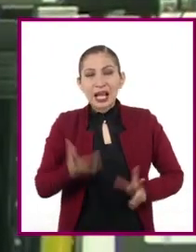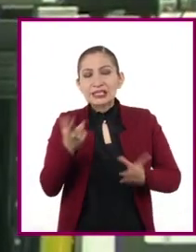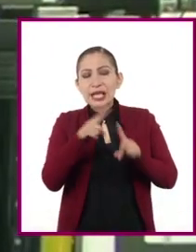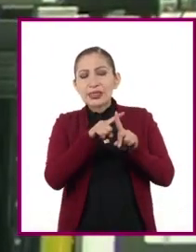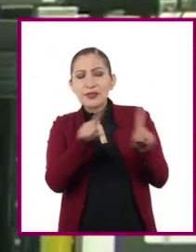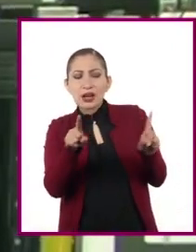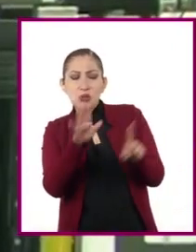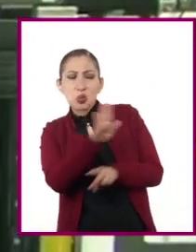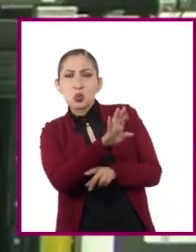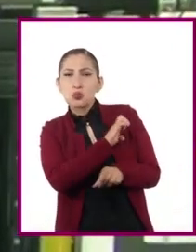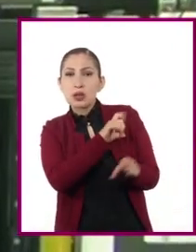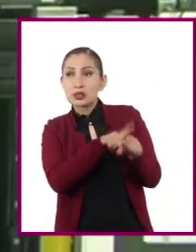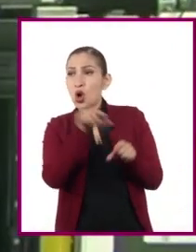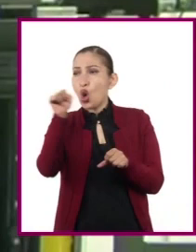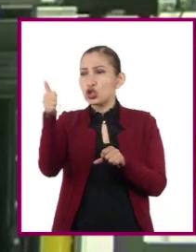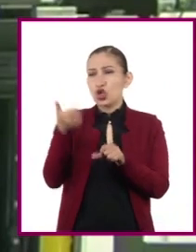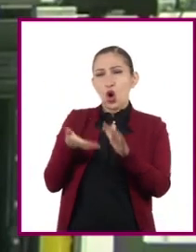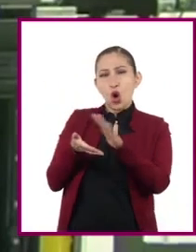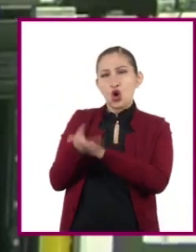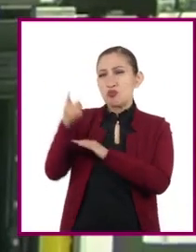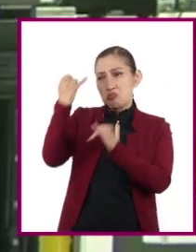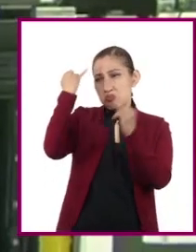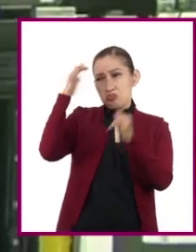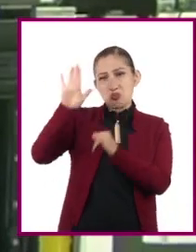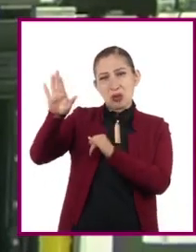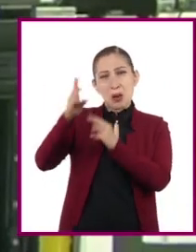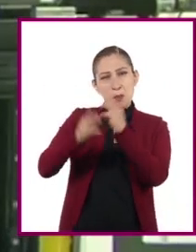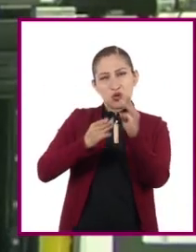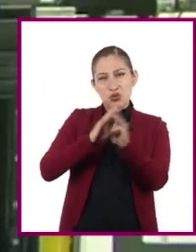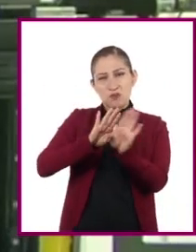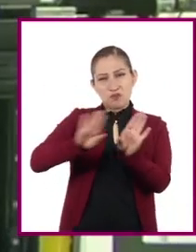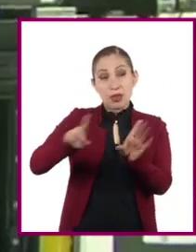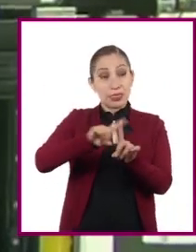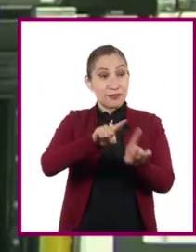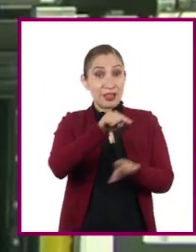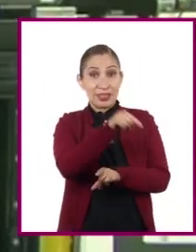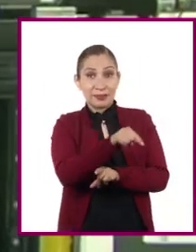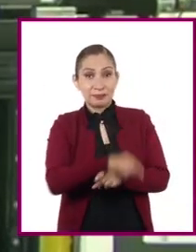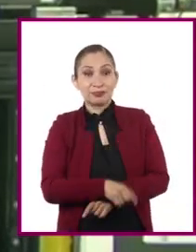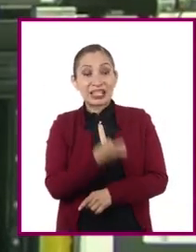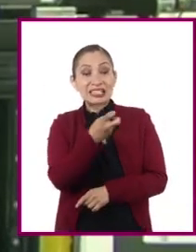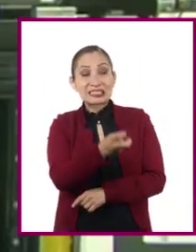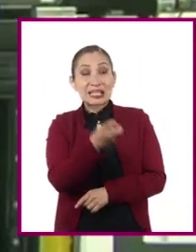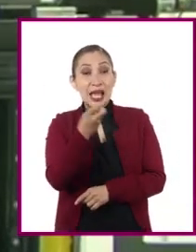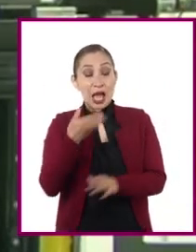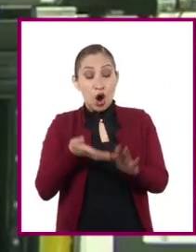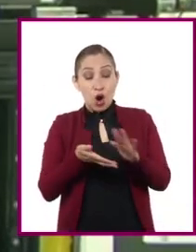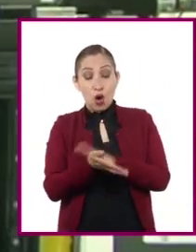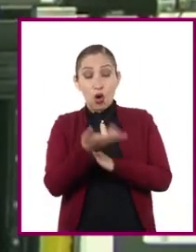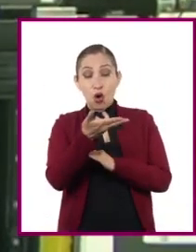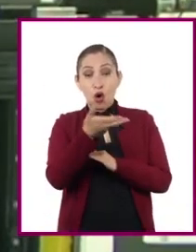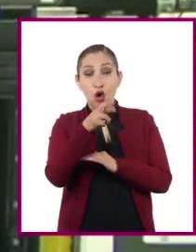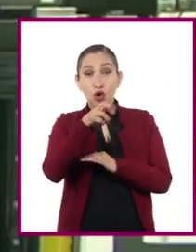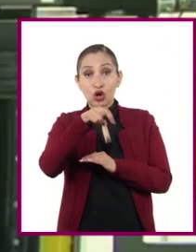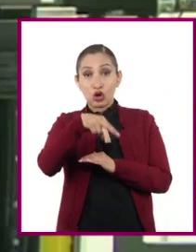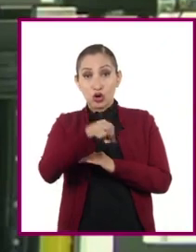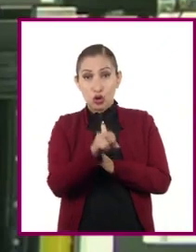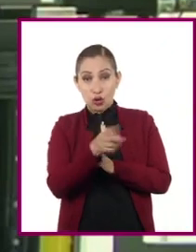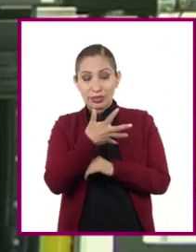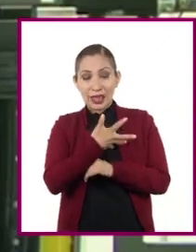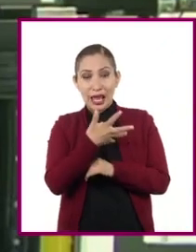hacen distintivos de otros hornos desarrollados en el mundo. Este es un horno que tiene una